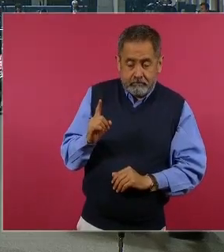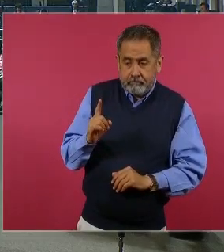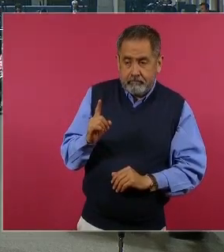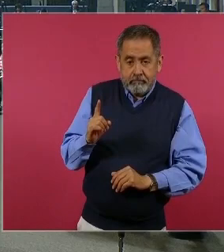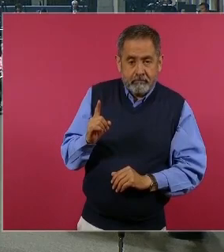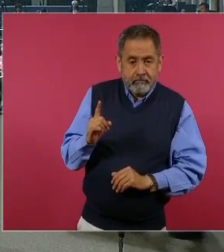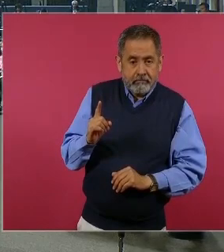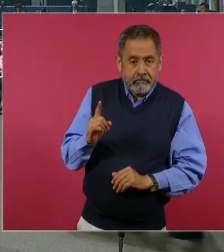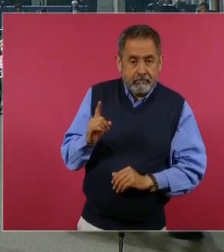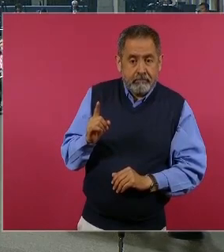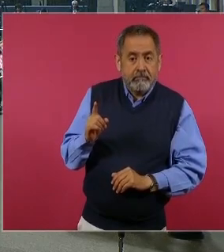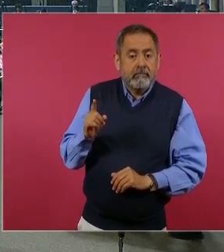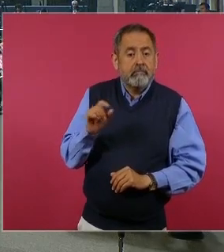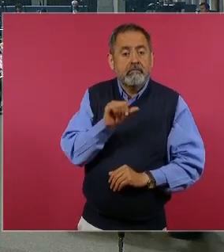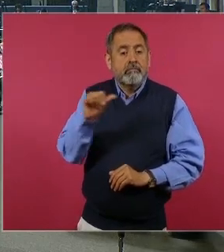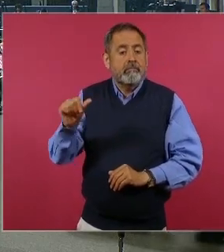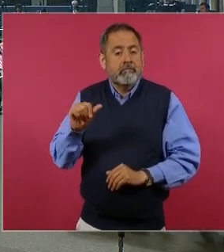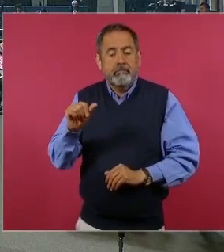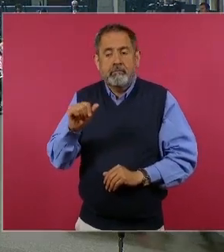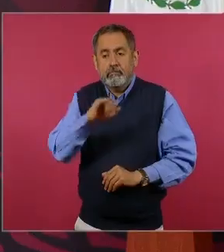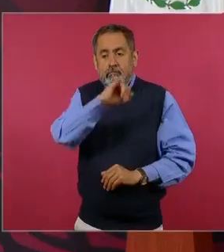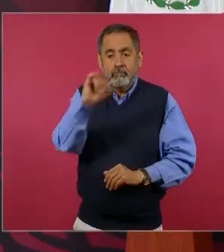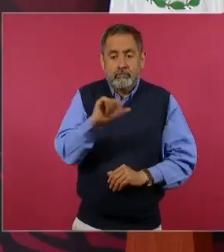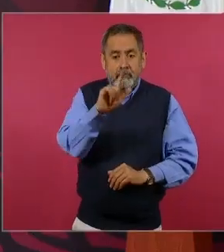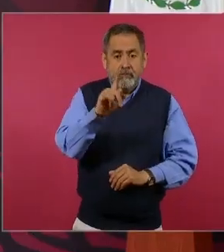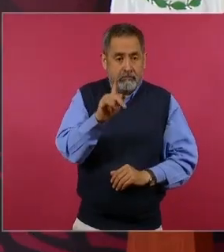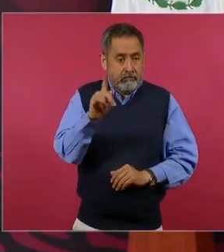al jefe del Estado Mayor de López Portillo.